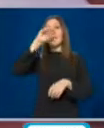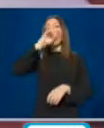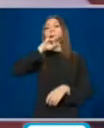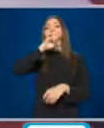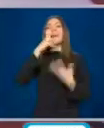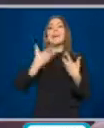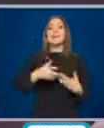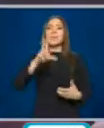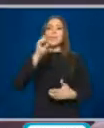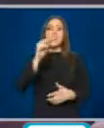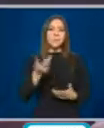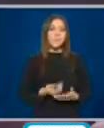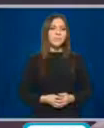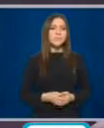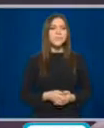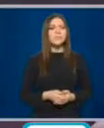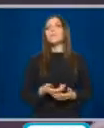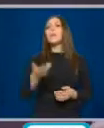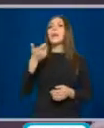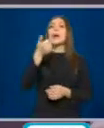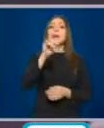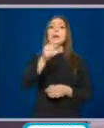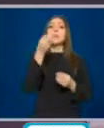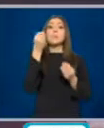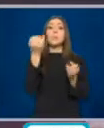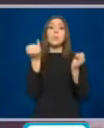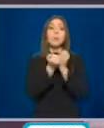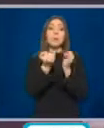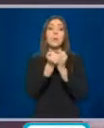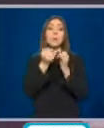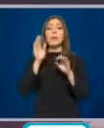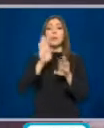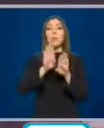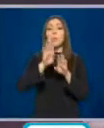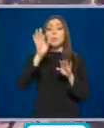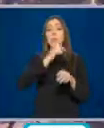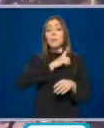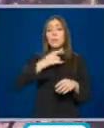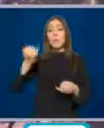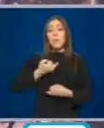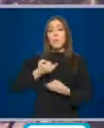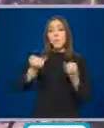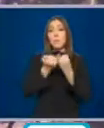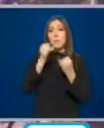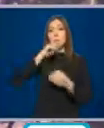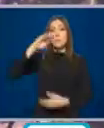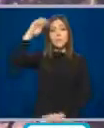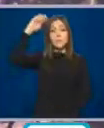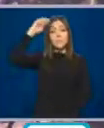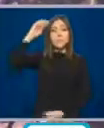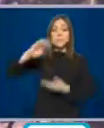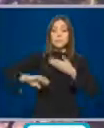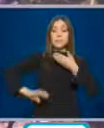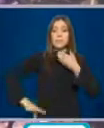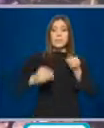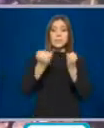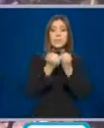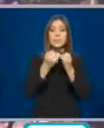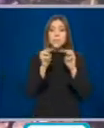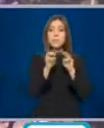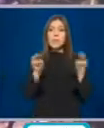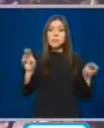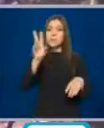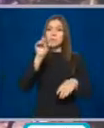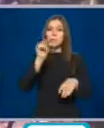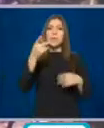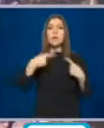que sí. ¿Cómo le haces? Eso no, bueno, no ahora pasa tanto. Pasa, por ejemplo, es la teoría. La mayoría de las personas que hemos consultado tienen